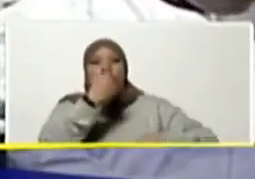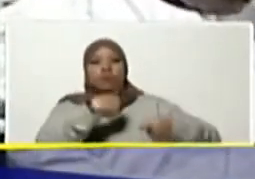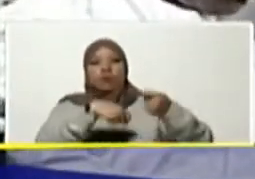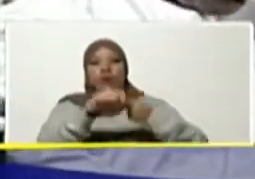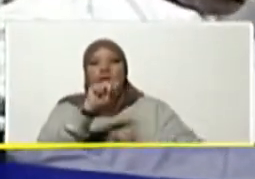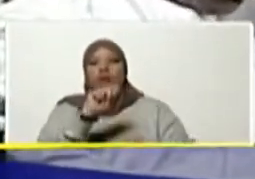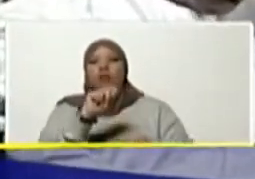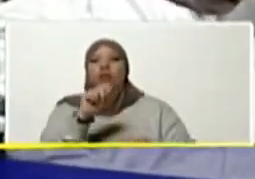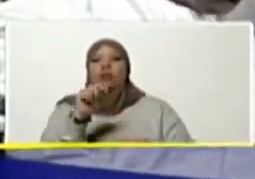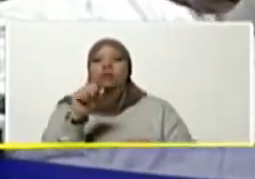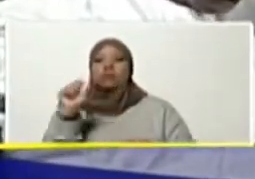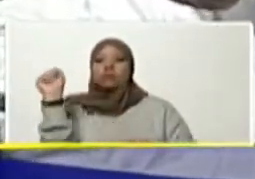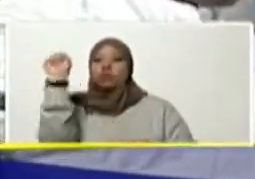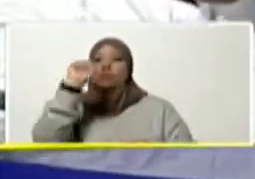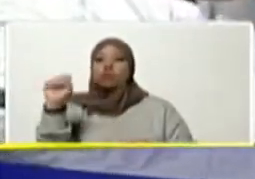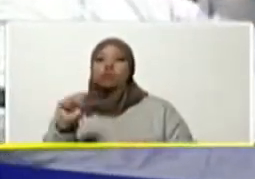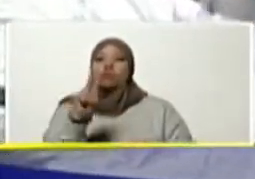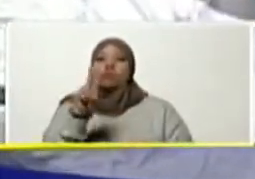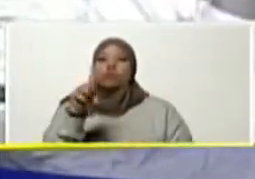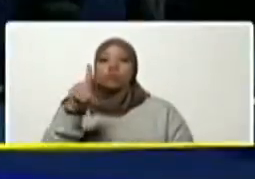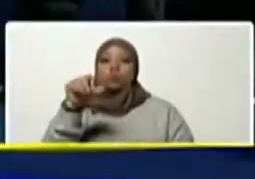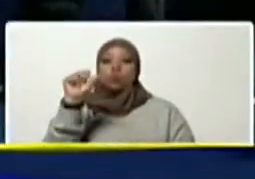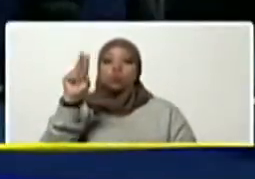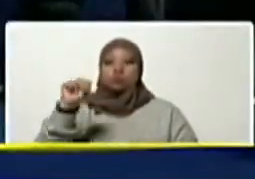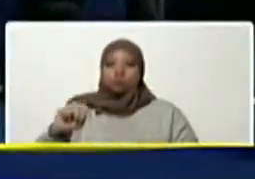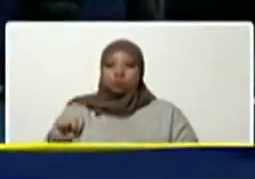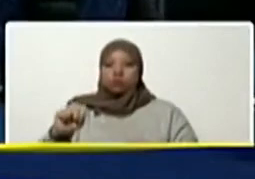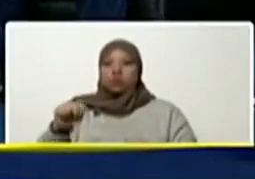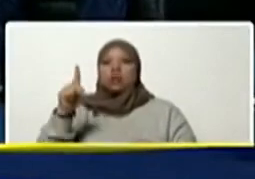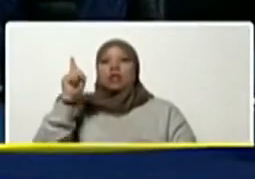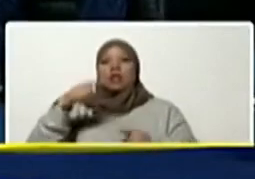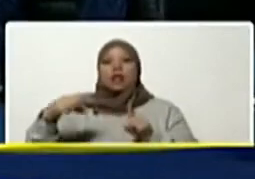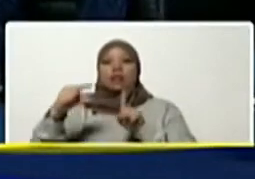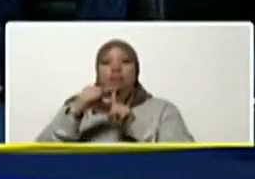Sudán, el encargado de negocios de Haití,